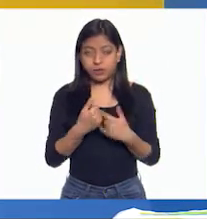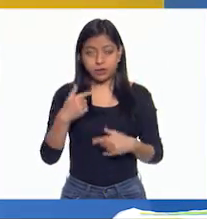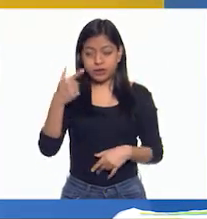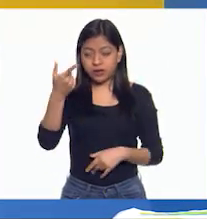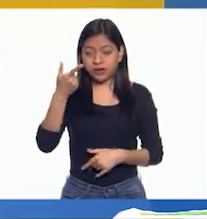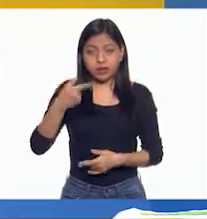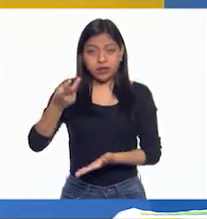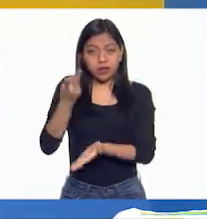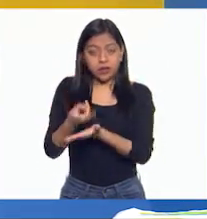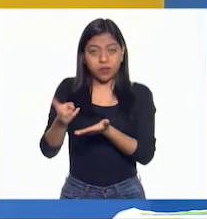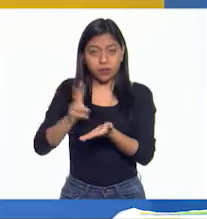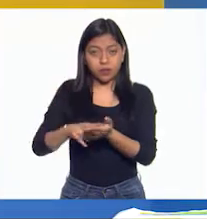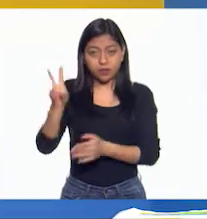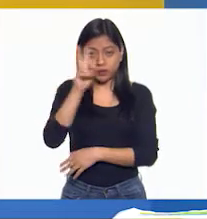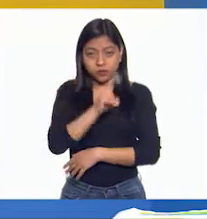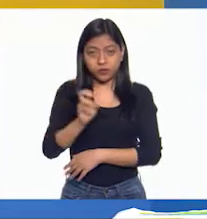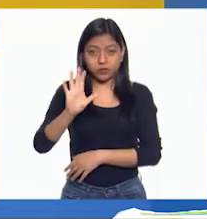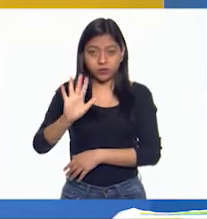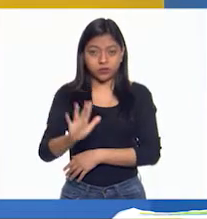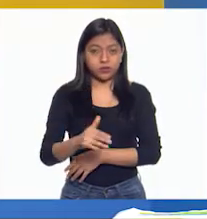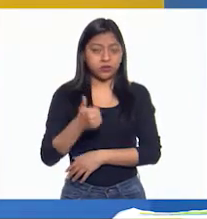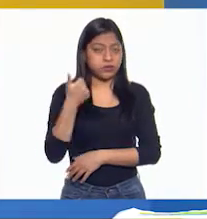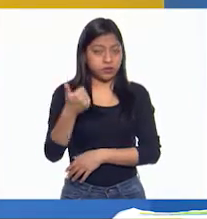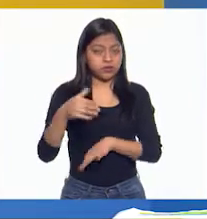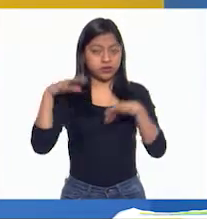haciendo aquí, y son 256 hojas.